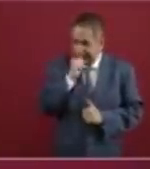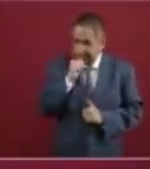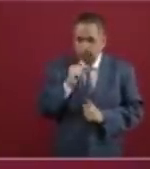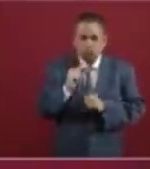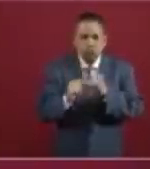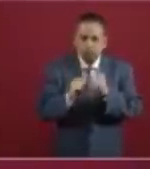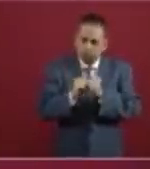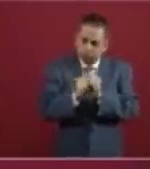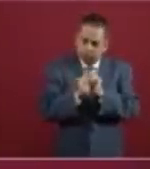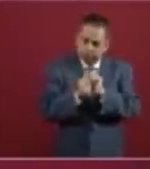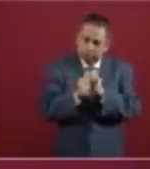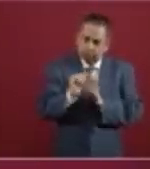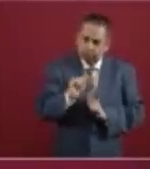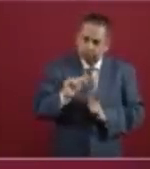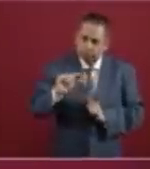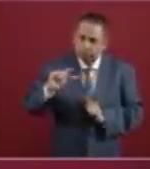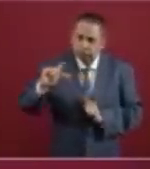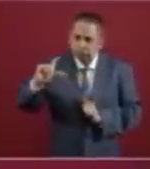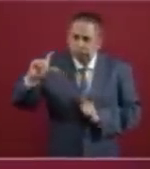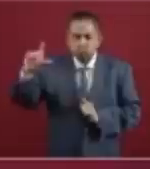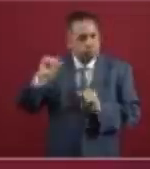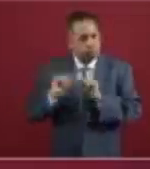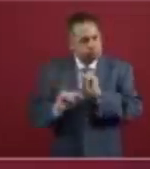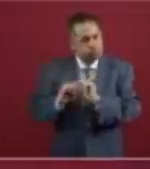ascendente, pero